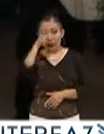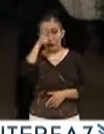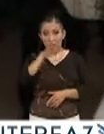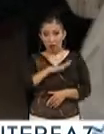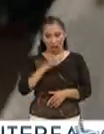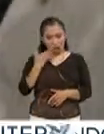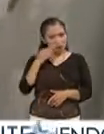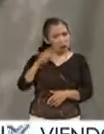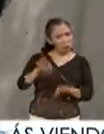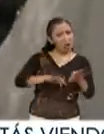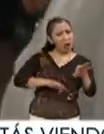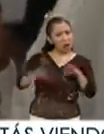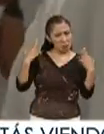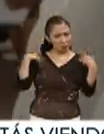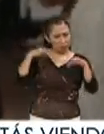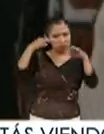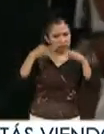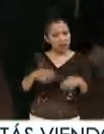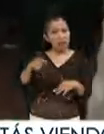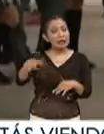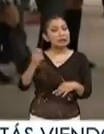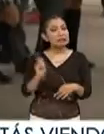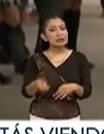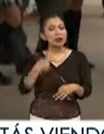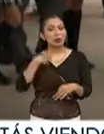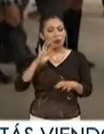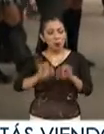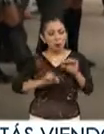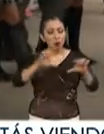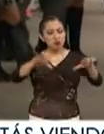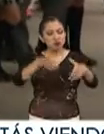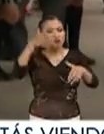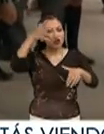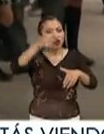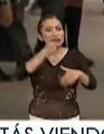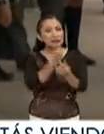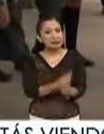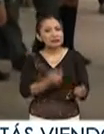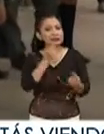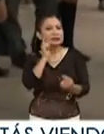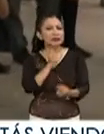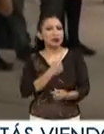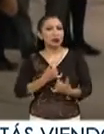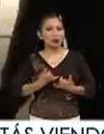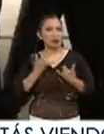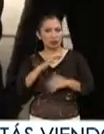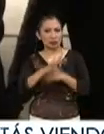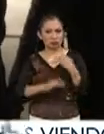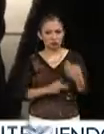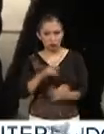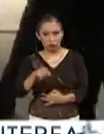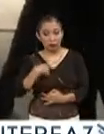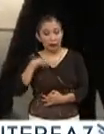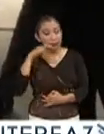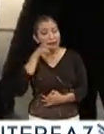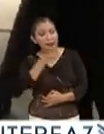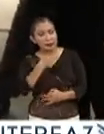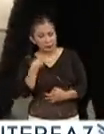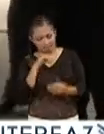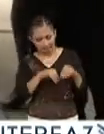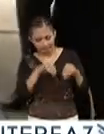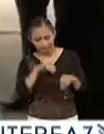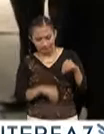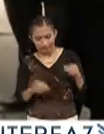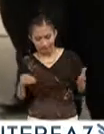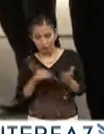hay estabilidad laboral en el magisterio y eso implica que se vaya conformando el futuro de las niñas, niños y jóvenes. Por eso asegura que se está planteando